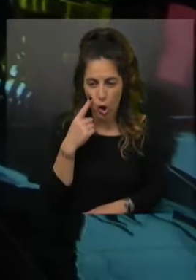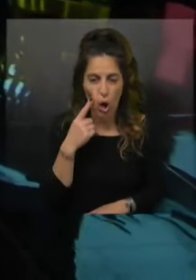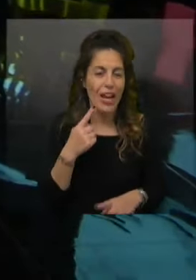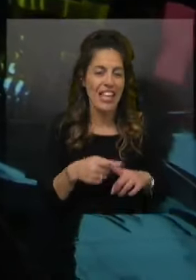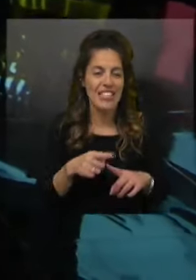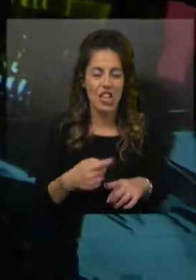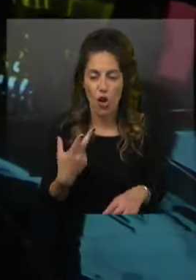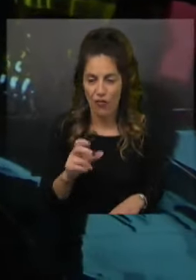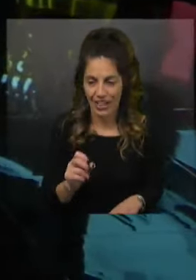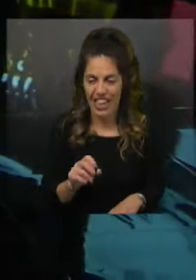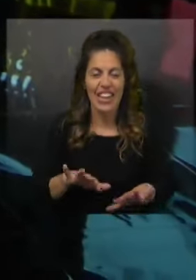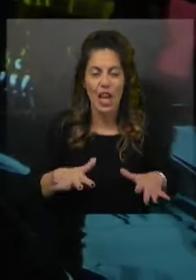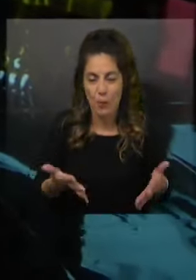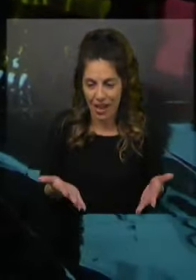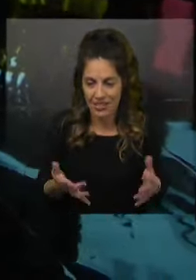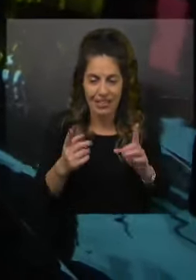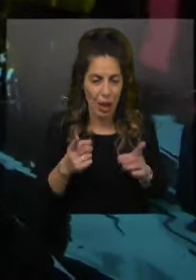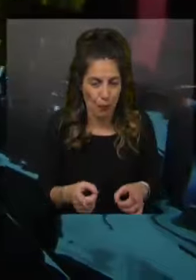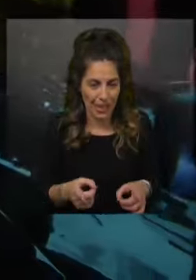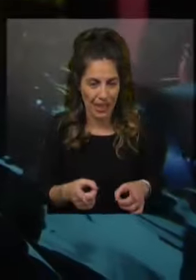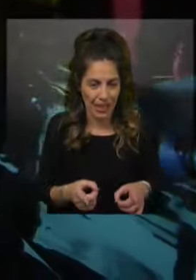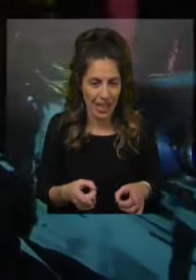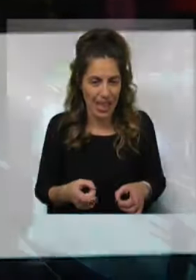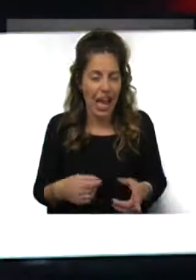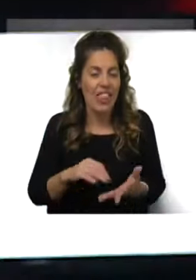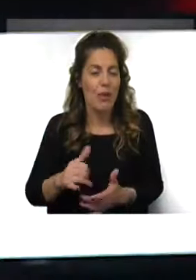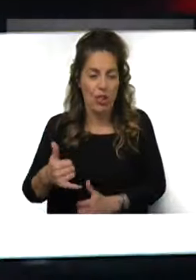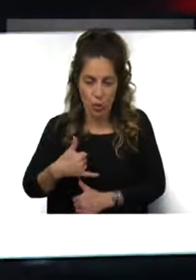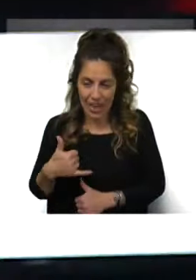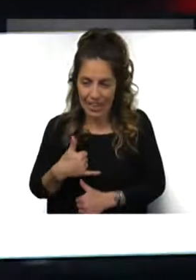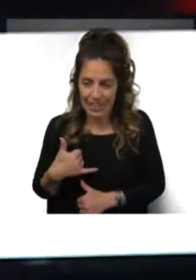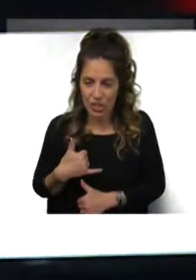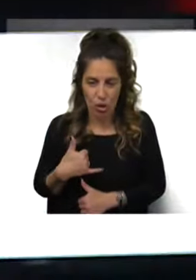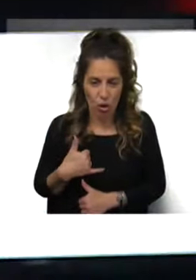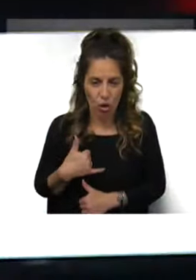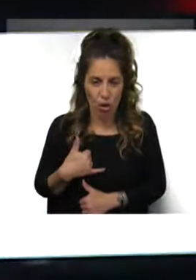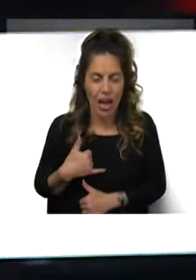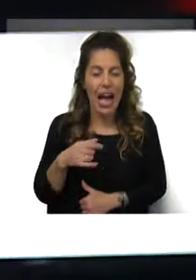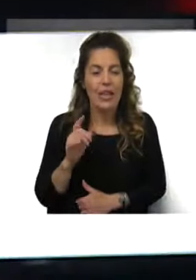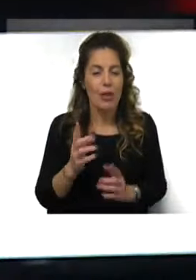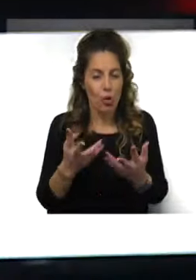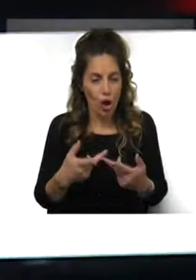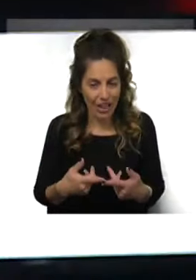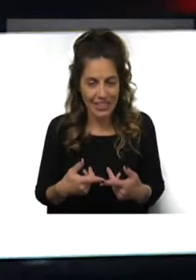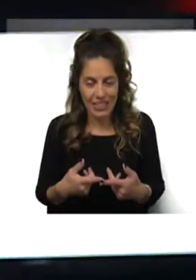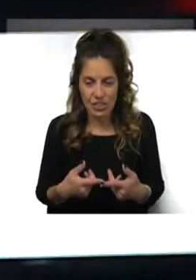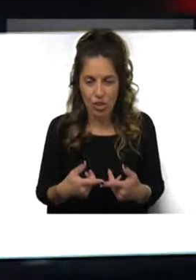XX Qué pasa pasa también además de ser un ejército hacer una organización